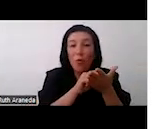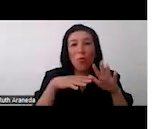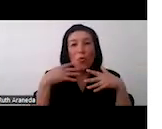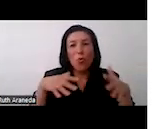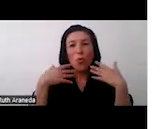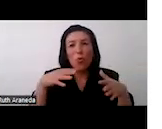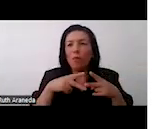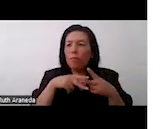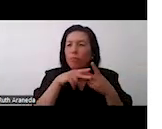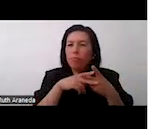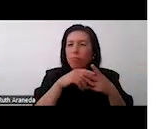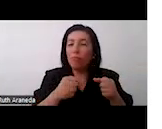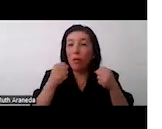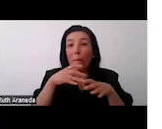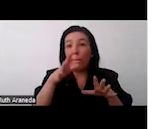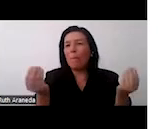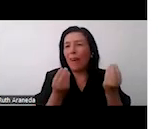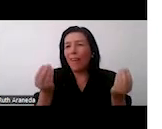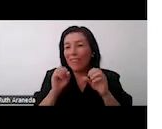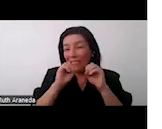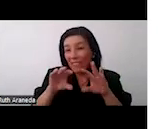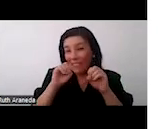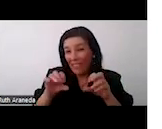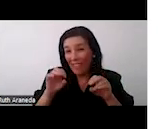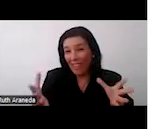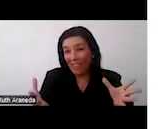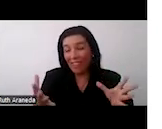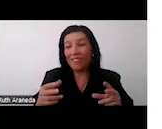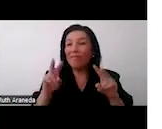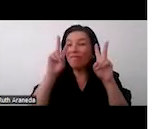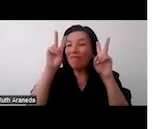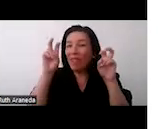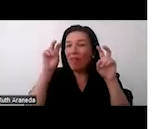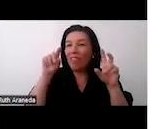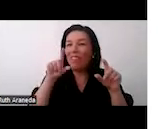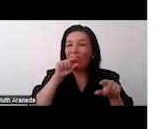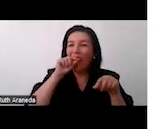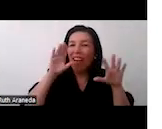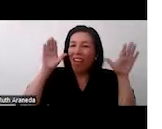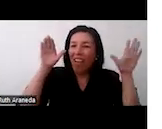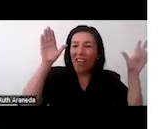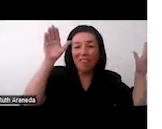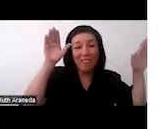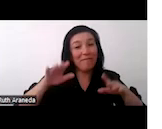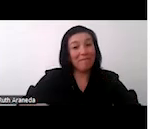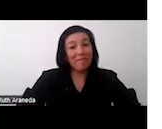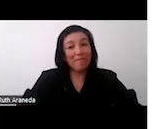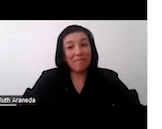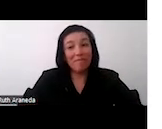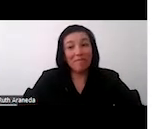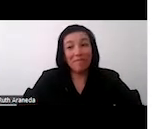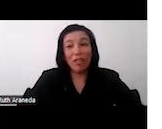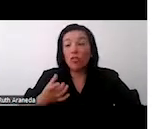potente para enseñar también sobre estos animales, ya que la verdad es que